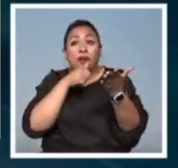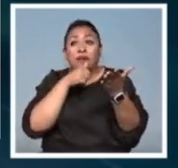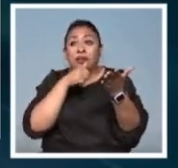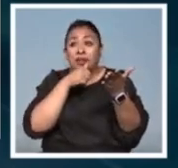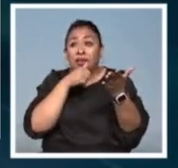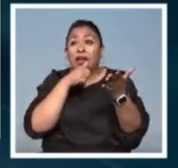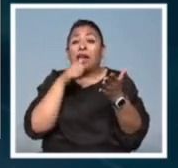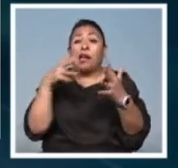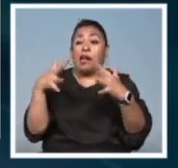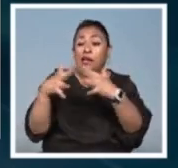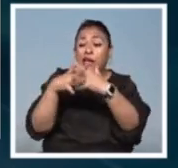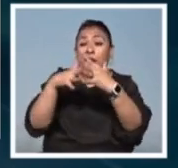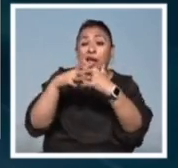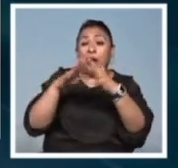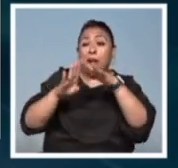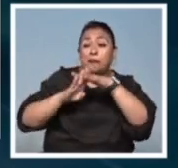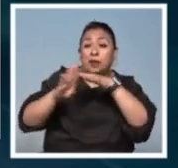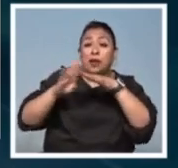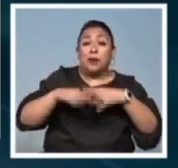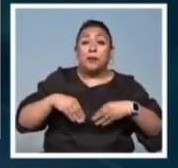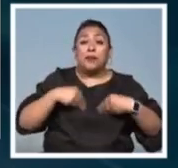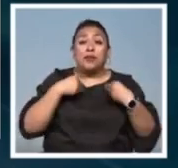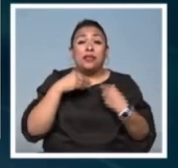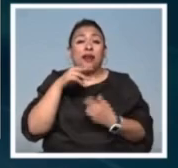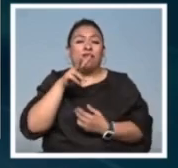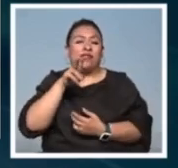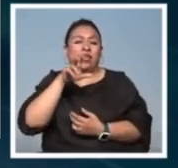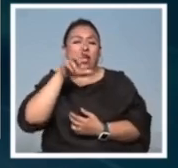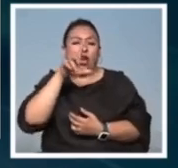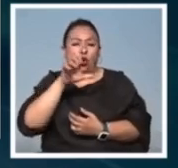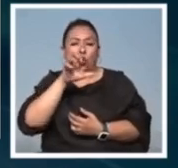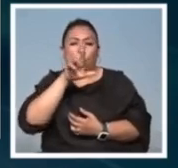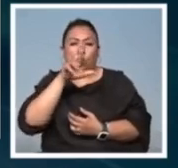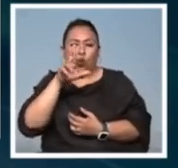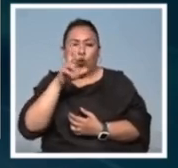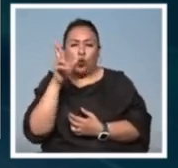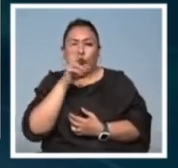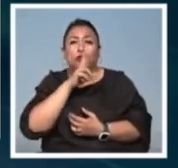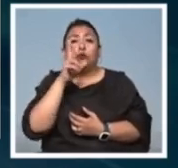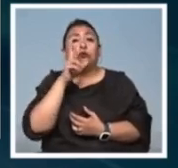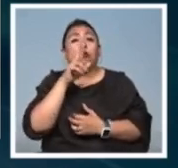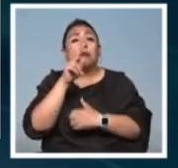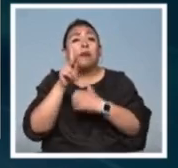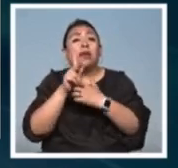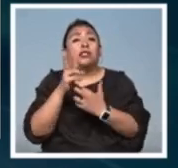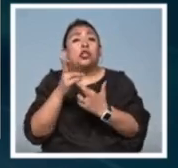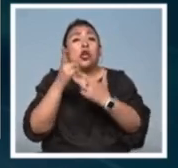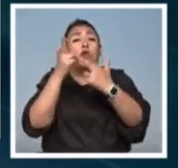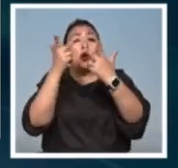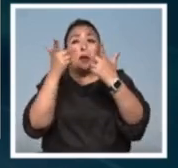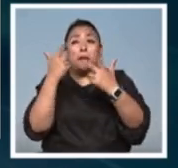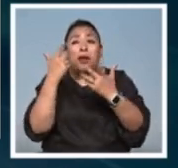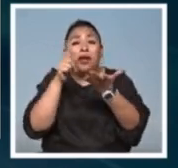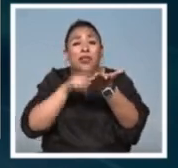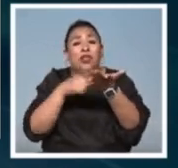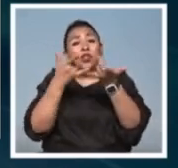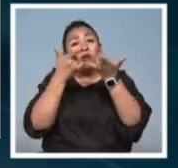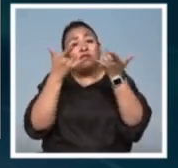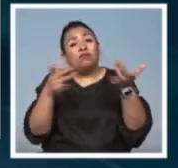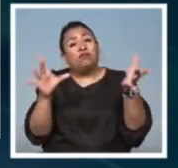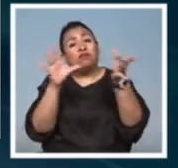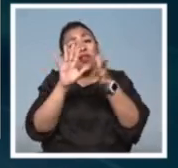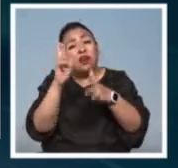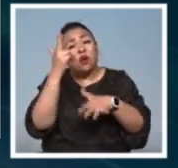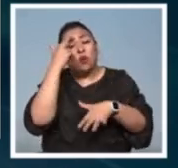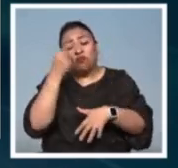y la emigración, la vida en Bielorrusia, el país que se rompe como telón de fondo, sobre el que se narran los recuerdos de una infancia